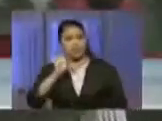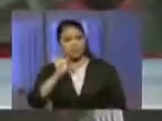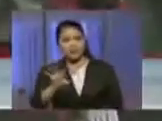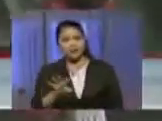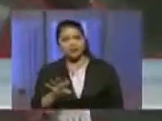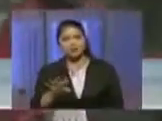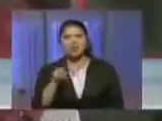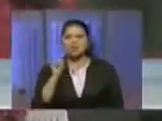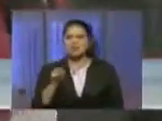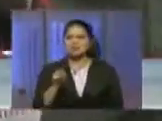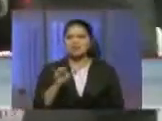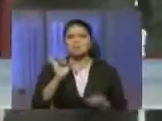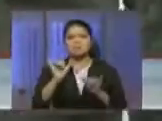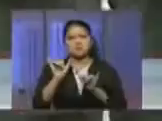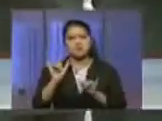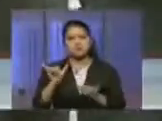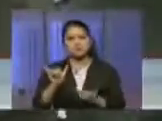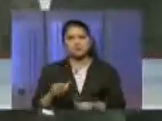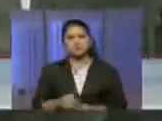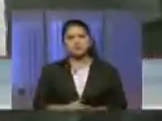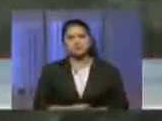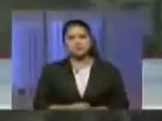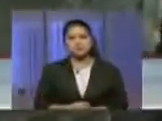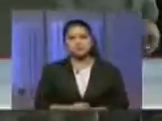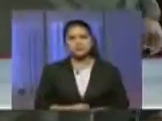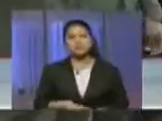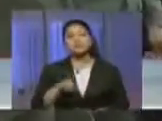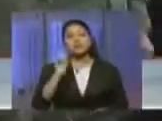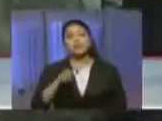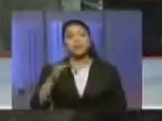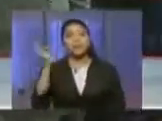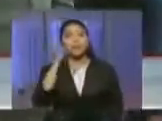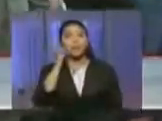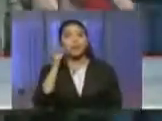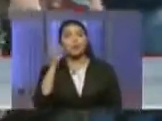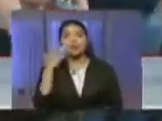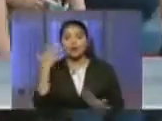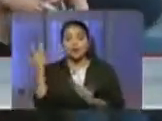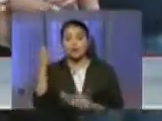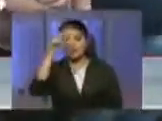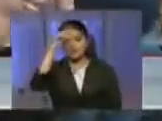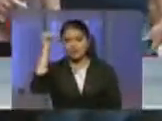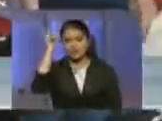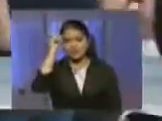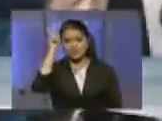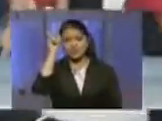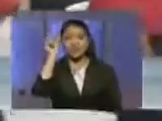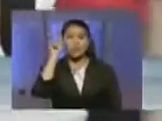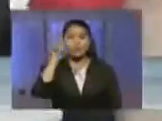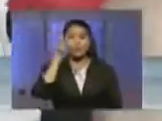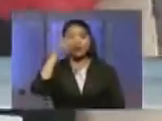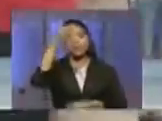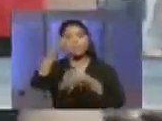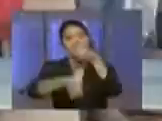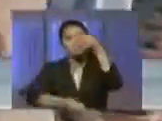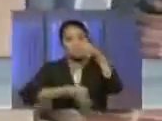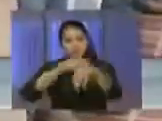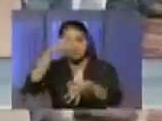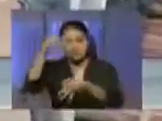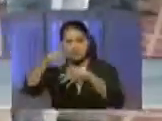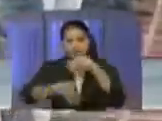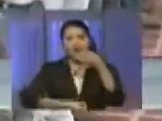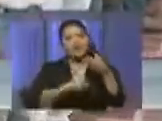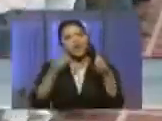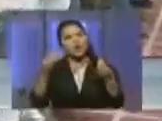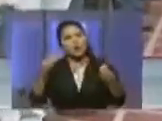esta misma manera eh presidente la profesora nia Maldonado va a explicar verdad Cómo ha